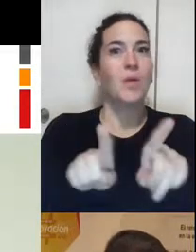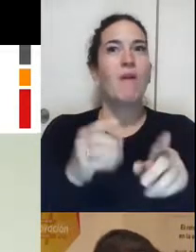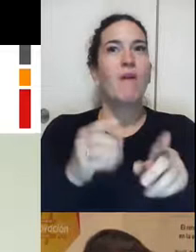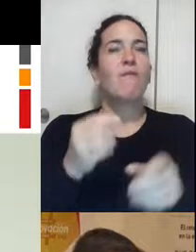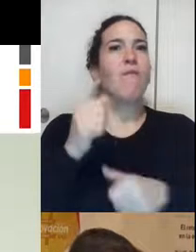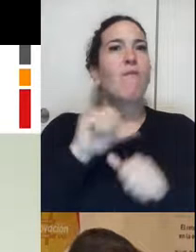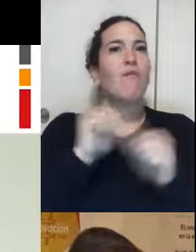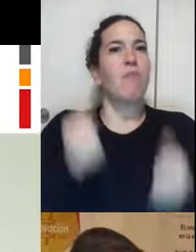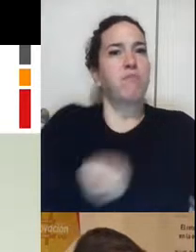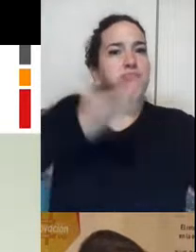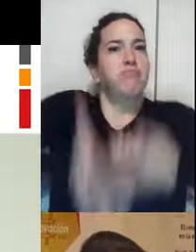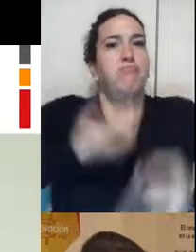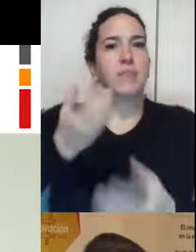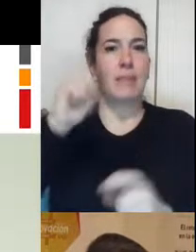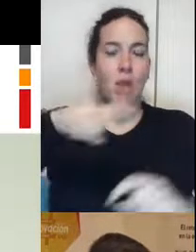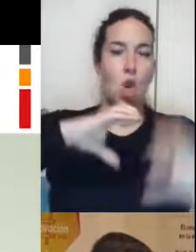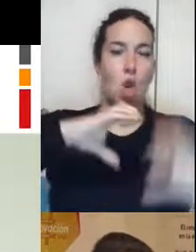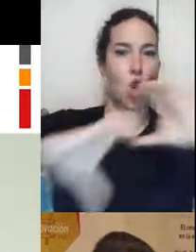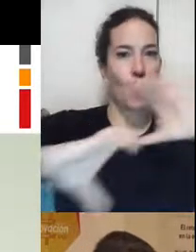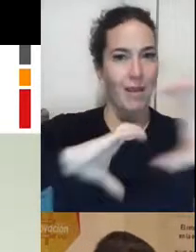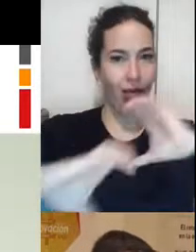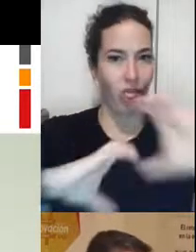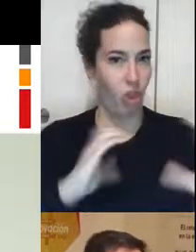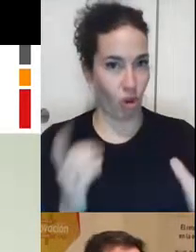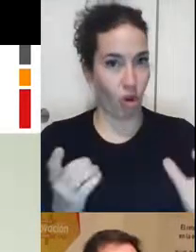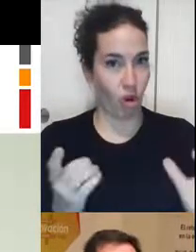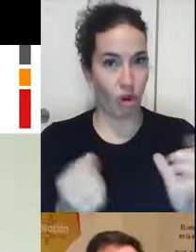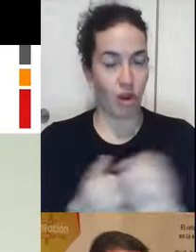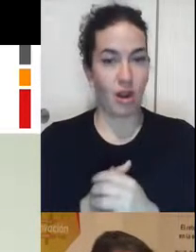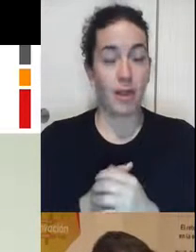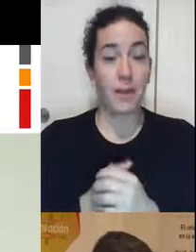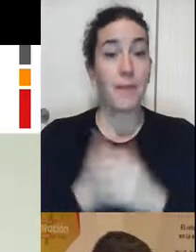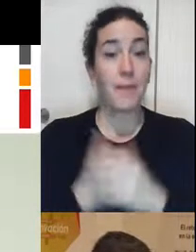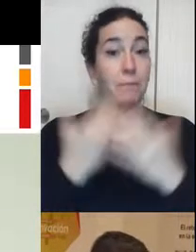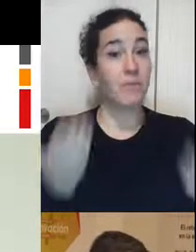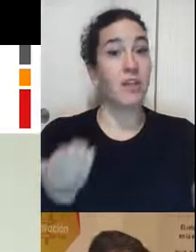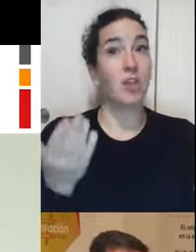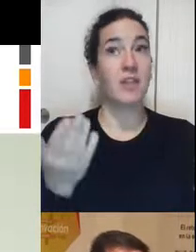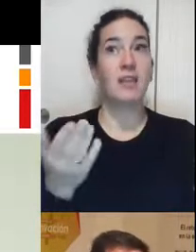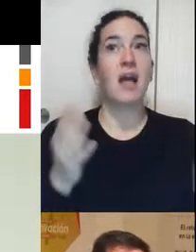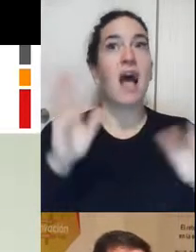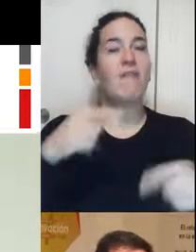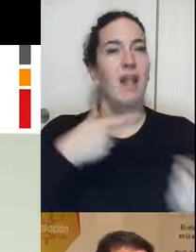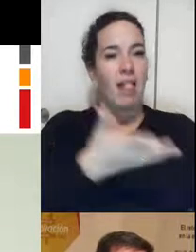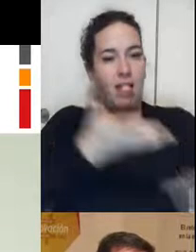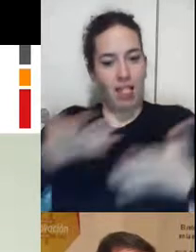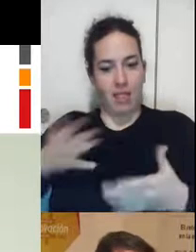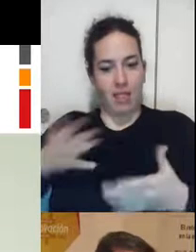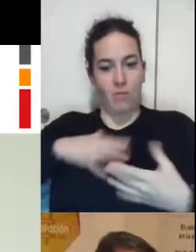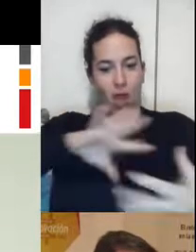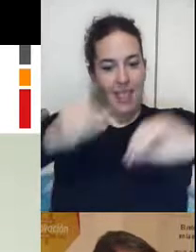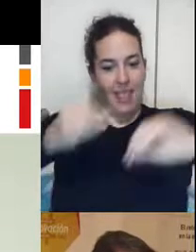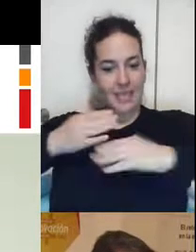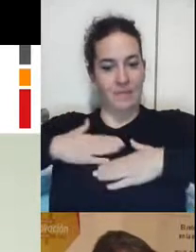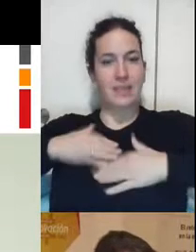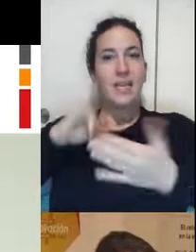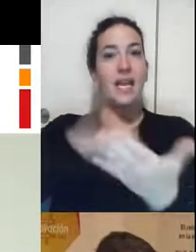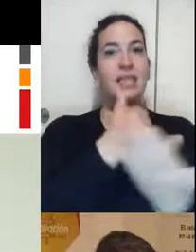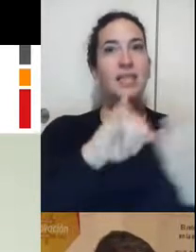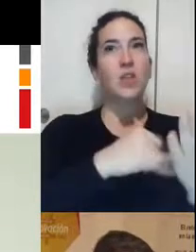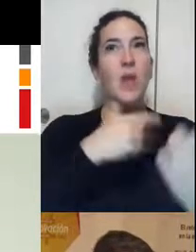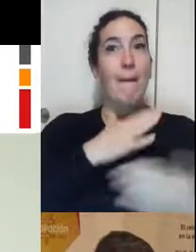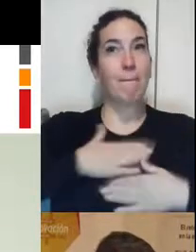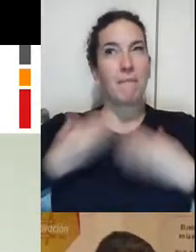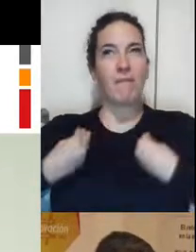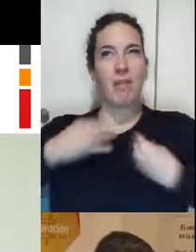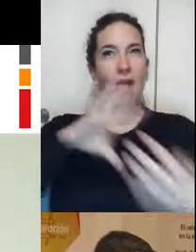de comunicación, y que formarían parte de su propia realidad. Es decir, llevar la asignatura a su propia realidad